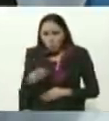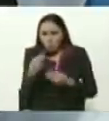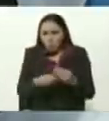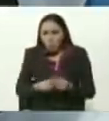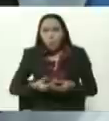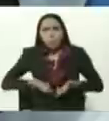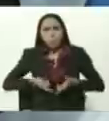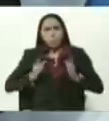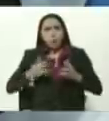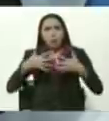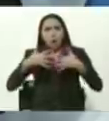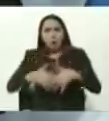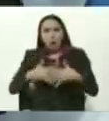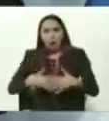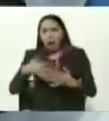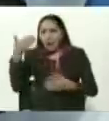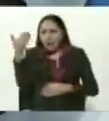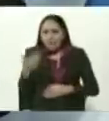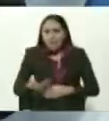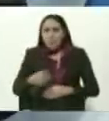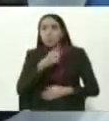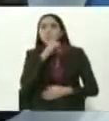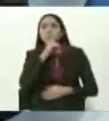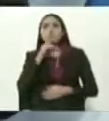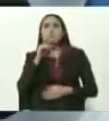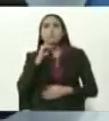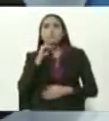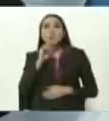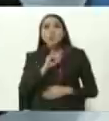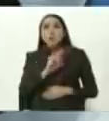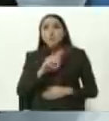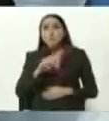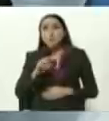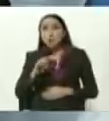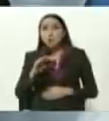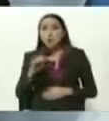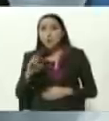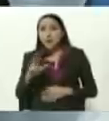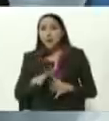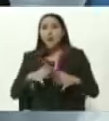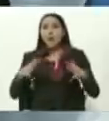de una empresa principal denominada Inmobiliarias Grandes